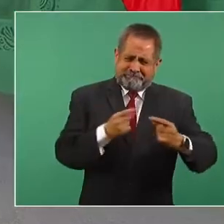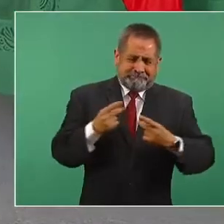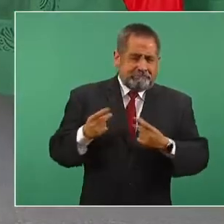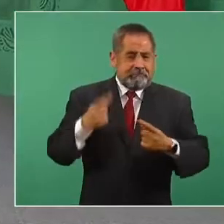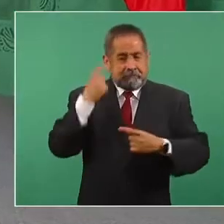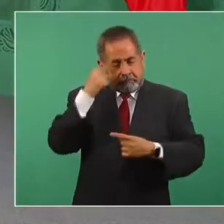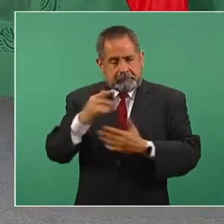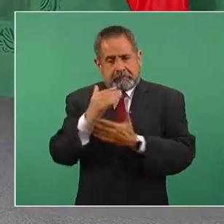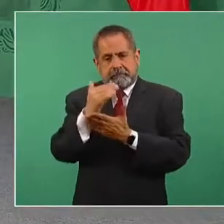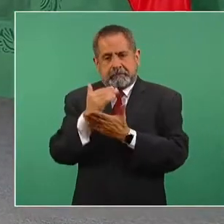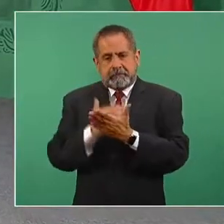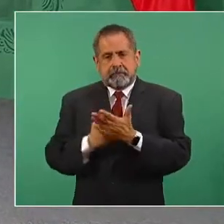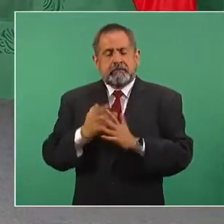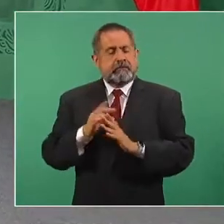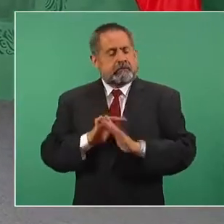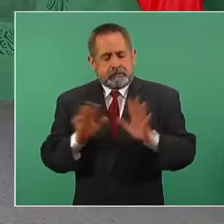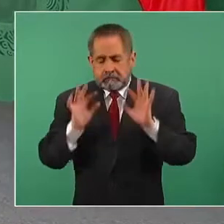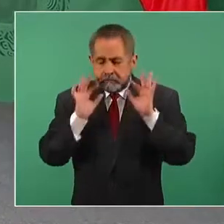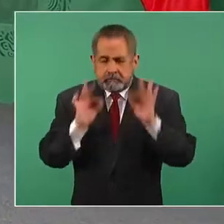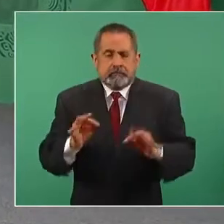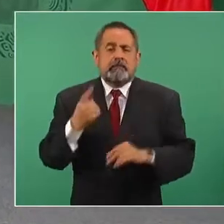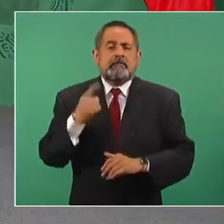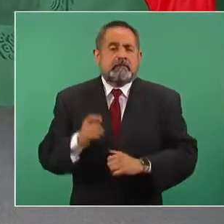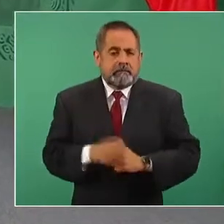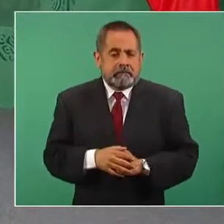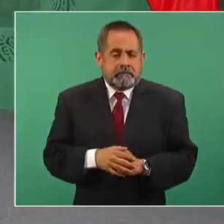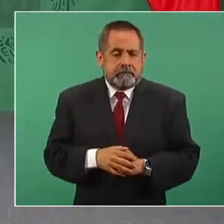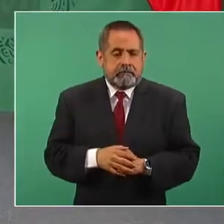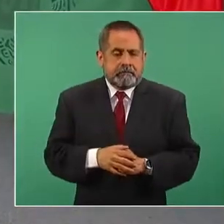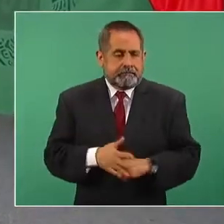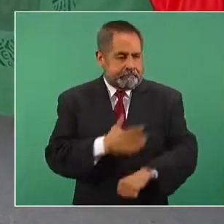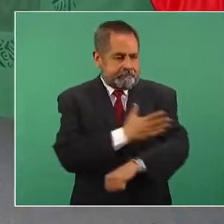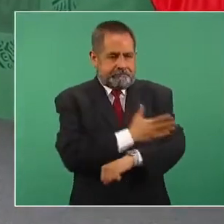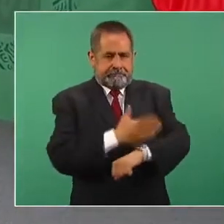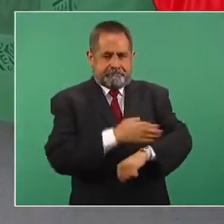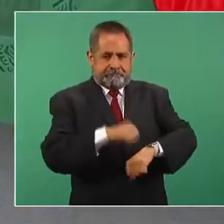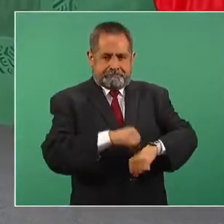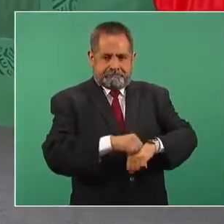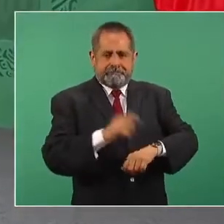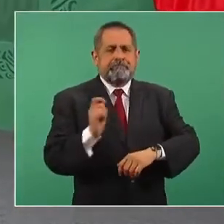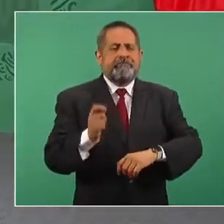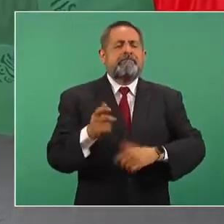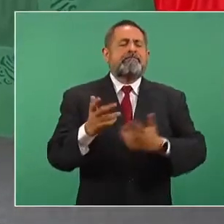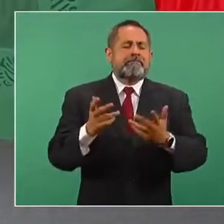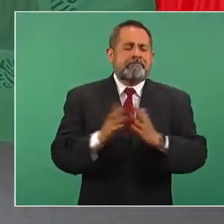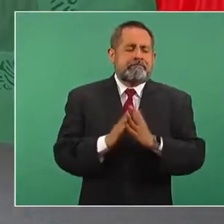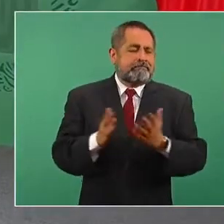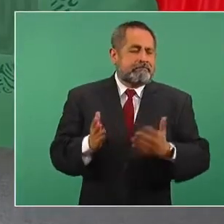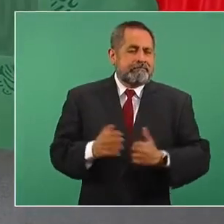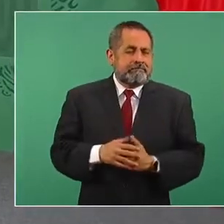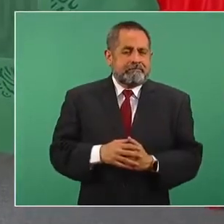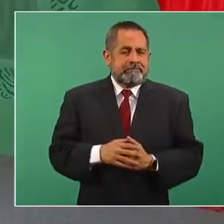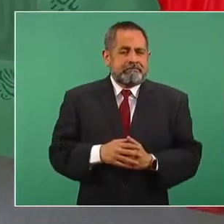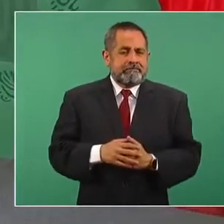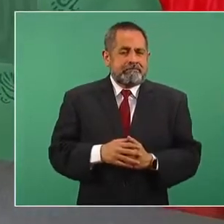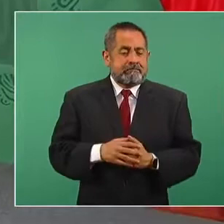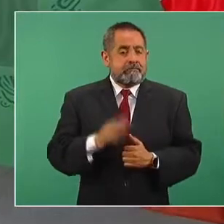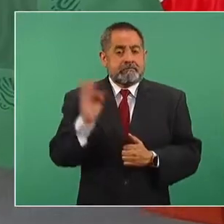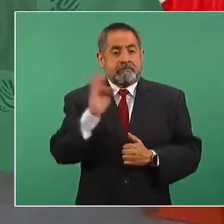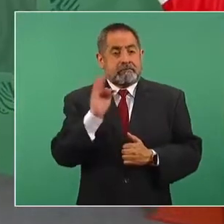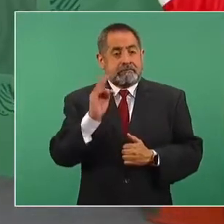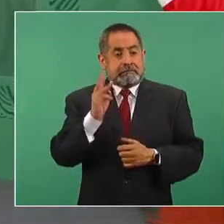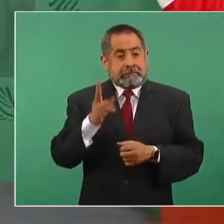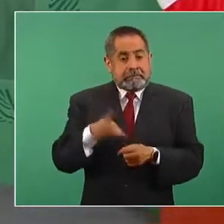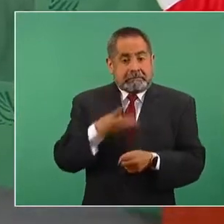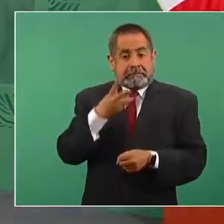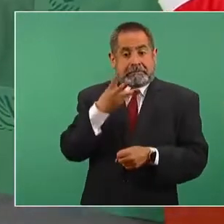para que, toco madera, si se viene una